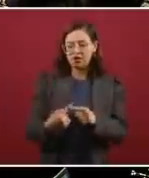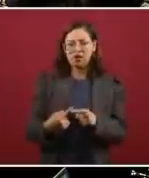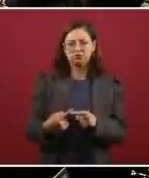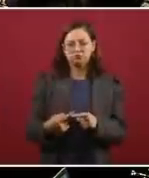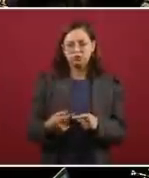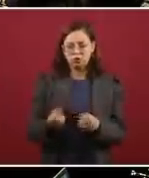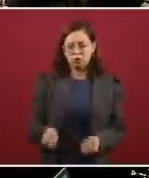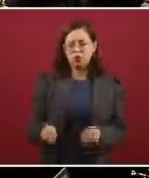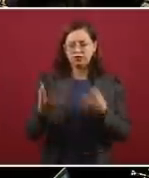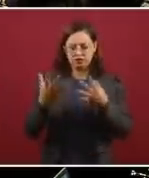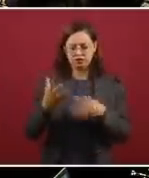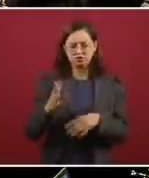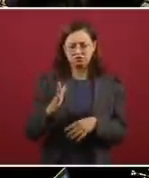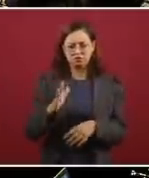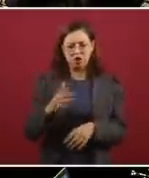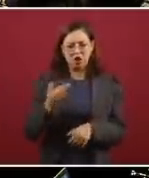preparen.